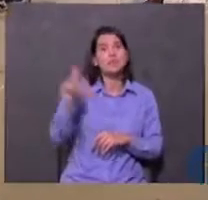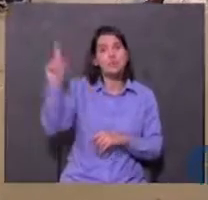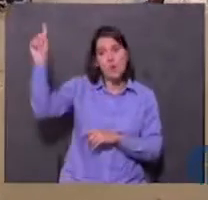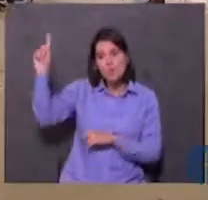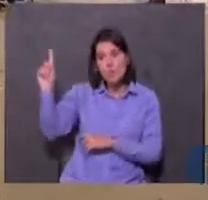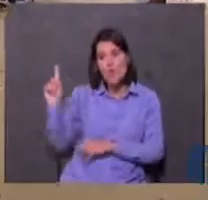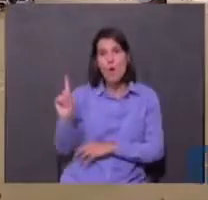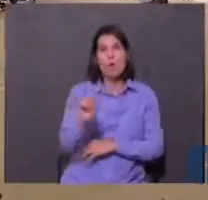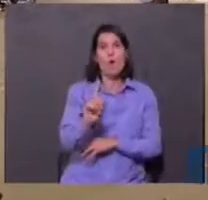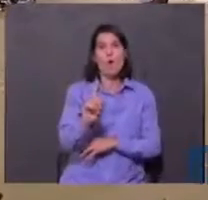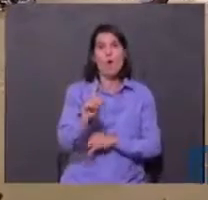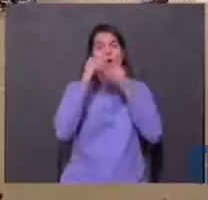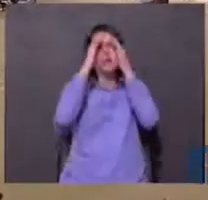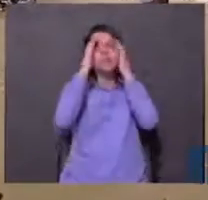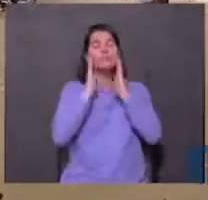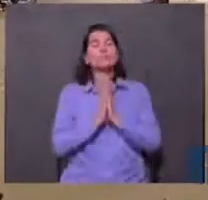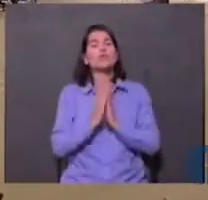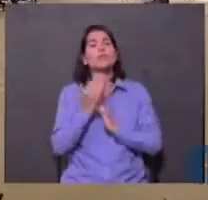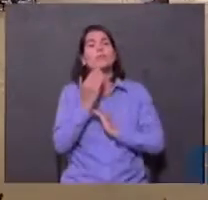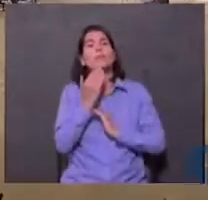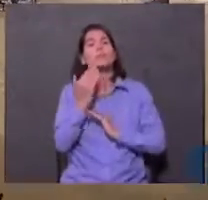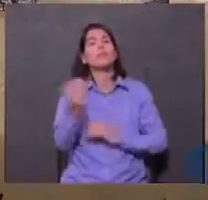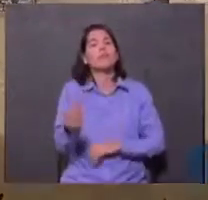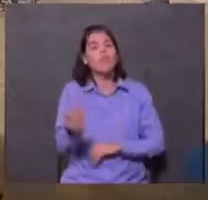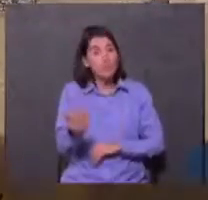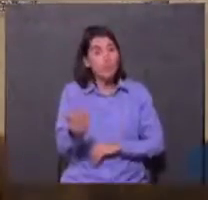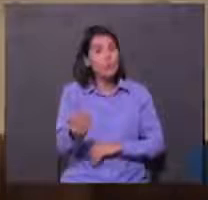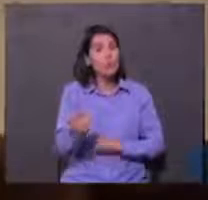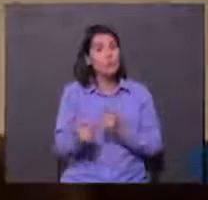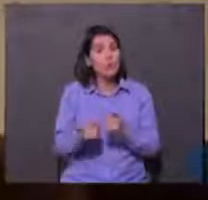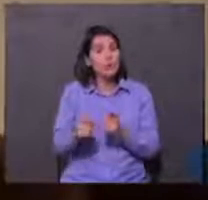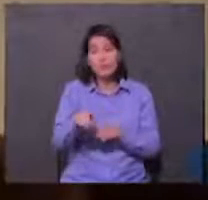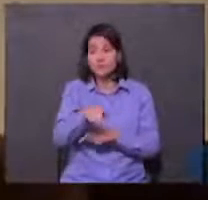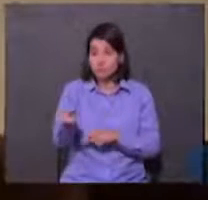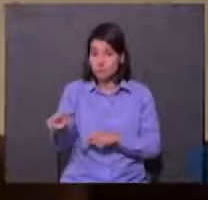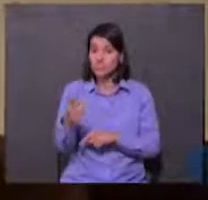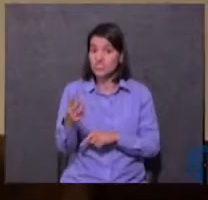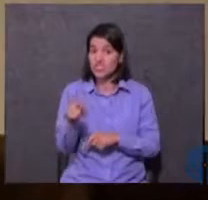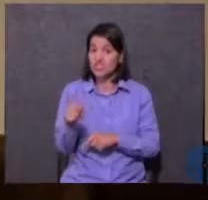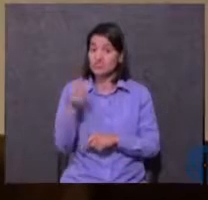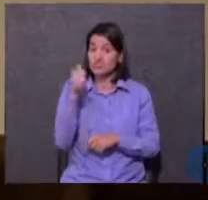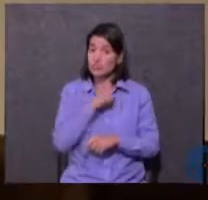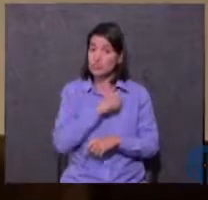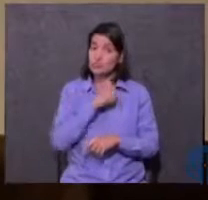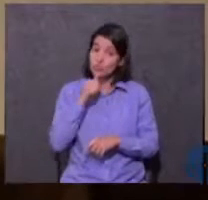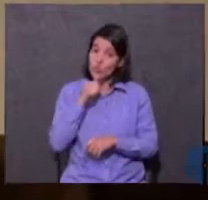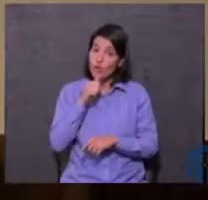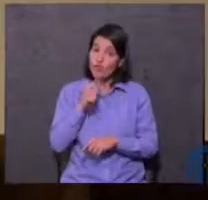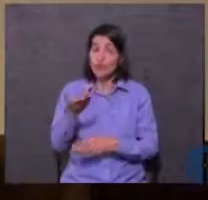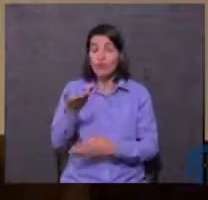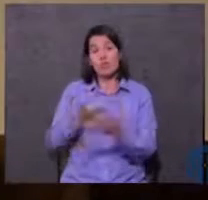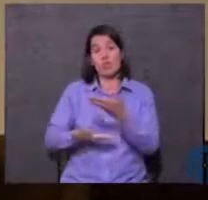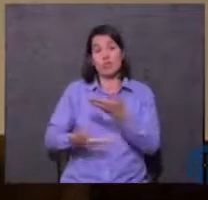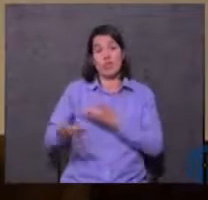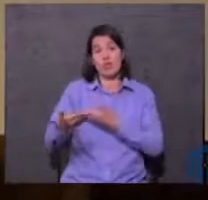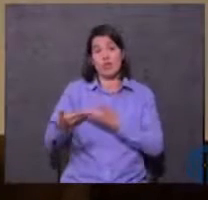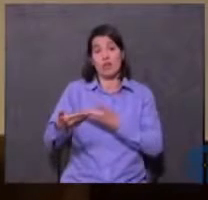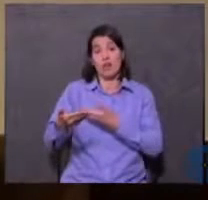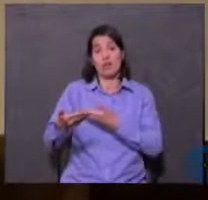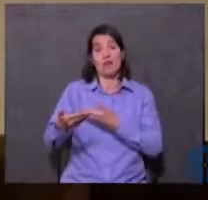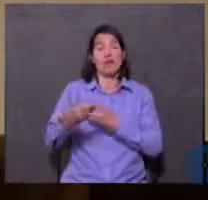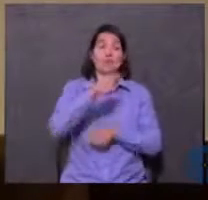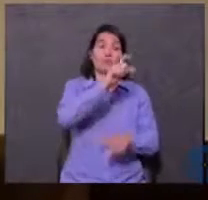Nossa Senhora lhes pediu para se sacrificarem pelos pecadores, reparar os pecados por